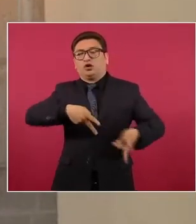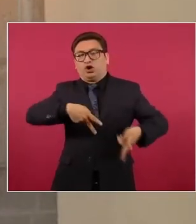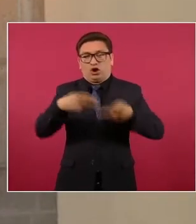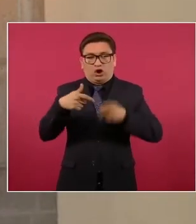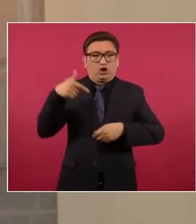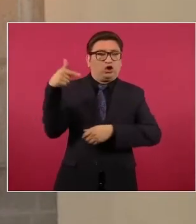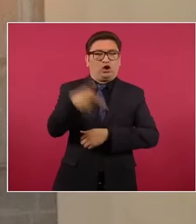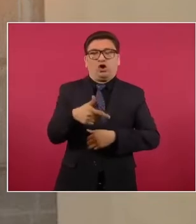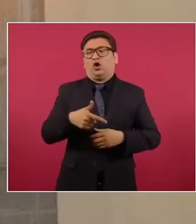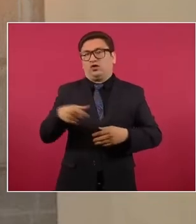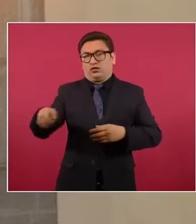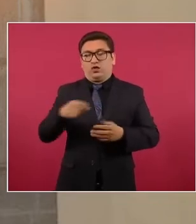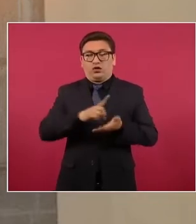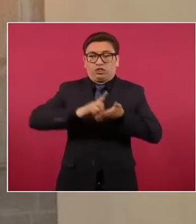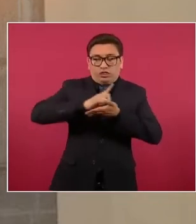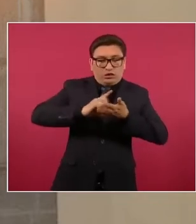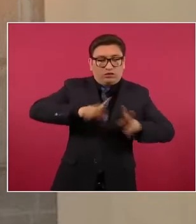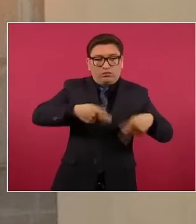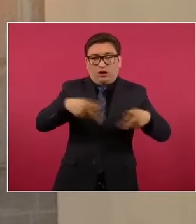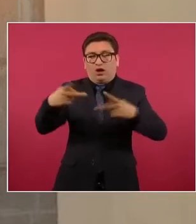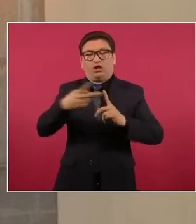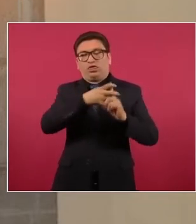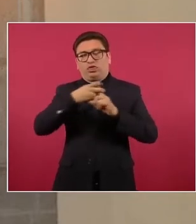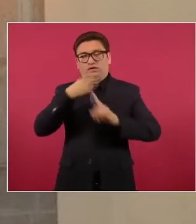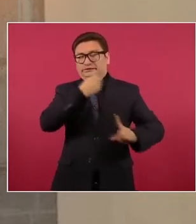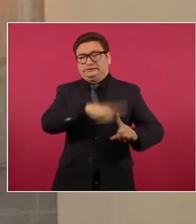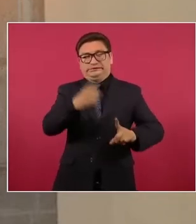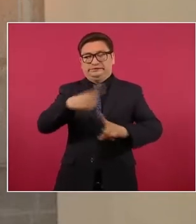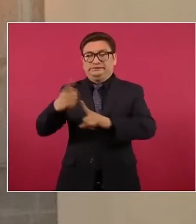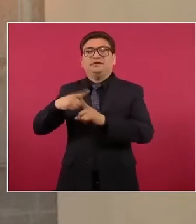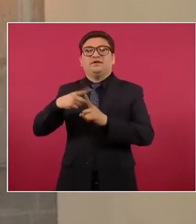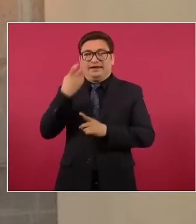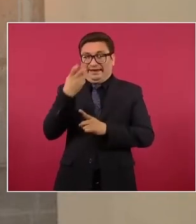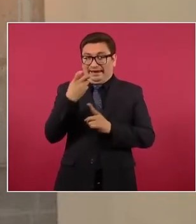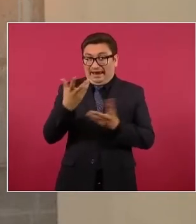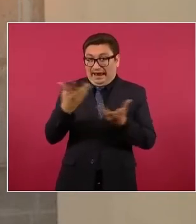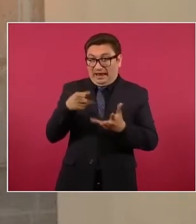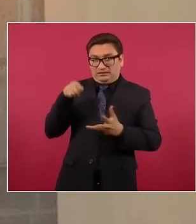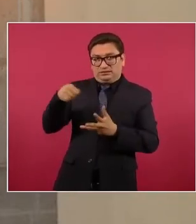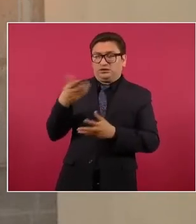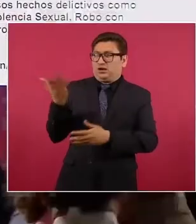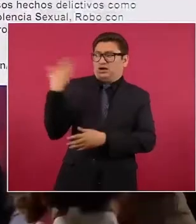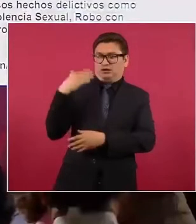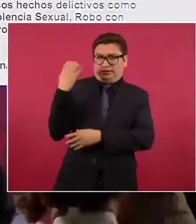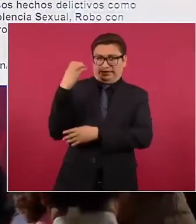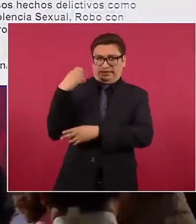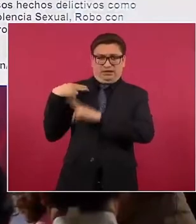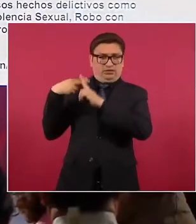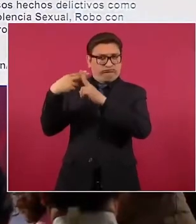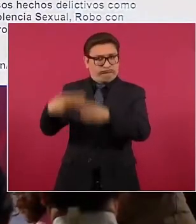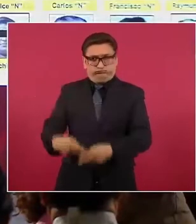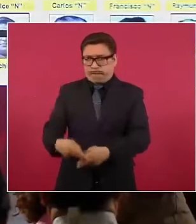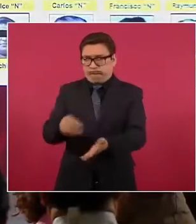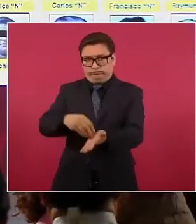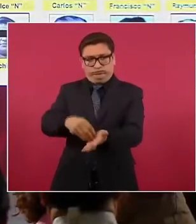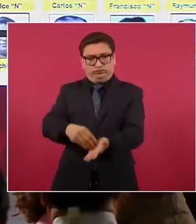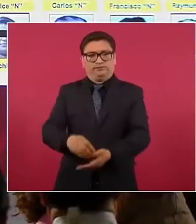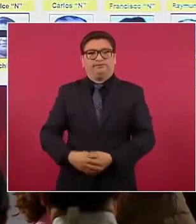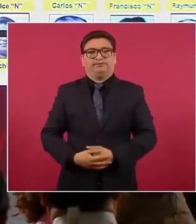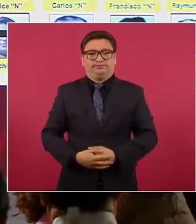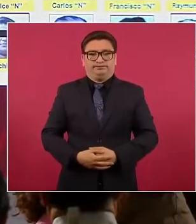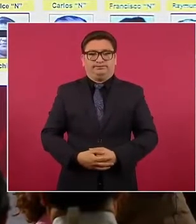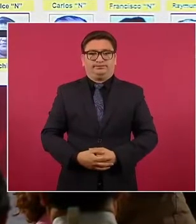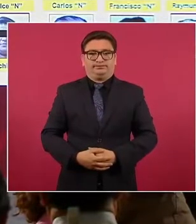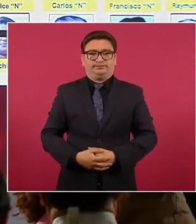narcomenudeo y secuestro, entre otros. Es un despliegue que está desde enero del presente año. Siguiente.